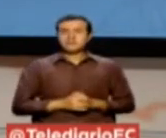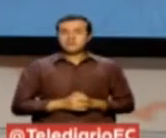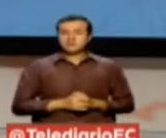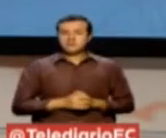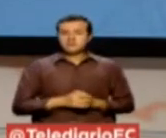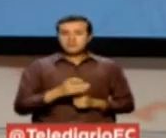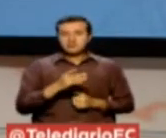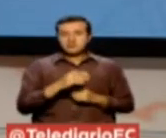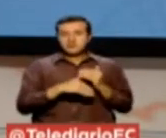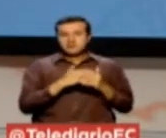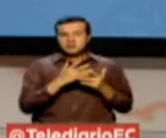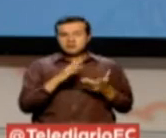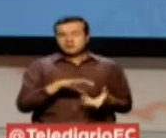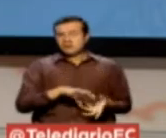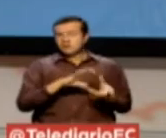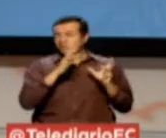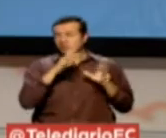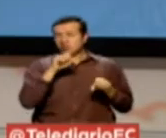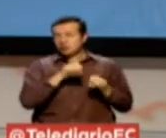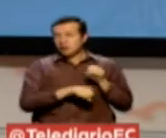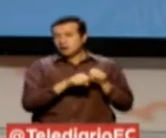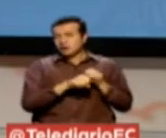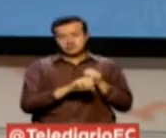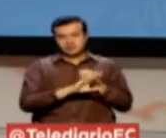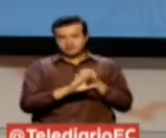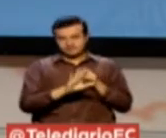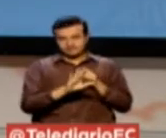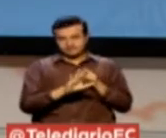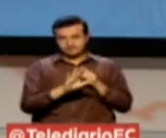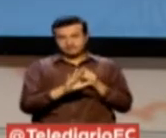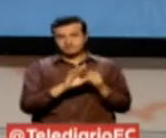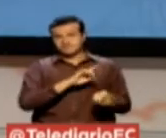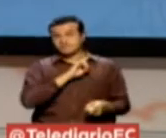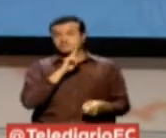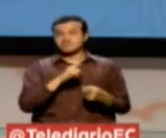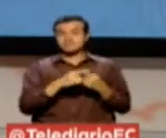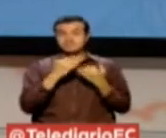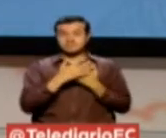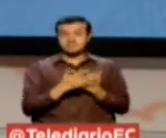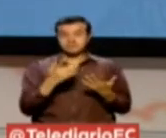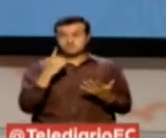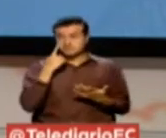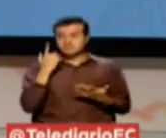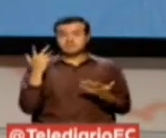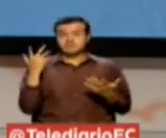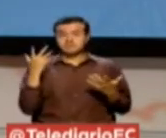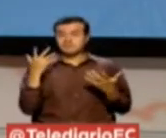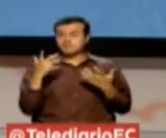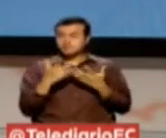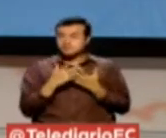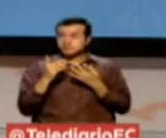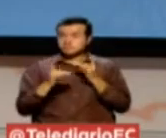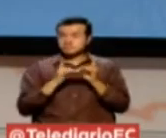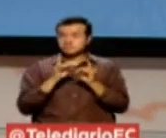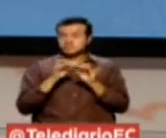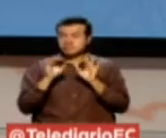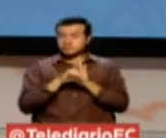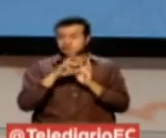que produjo el descrédito del mismo, pero aún no se ha tentado con un organismo que funcione bien cumpliendo la